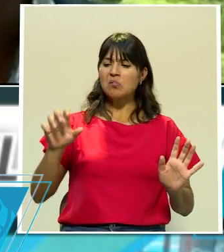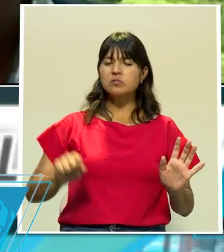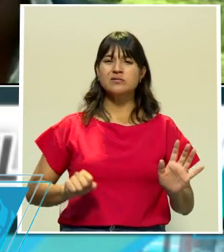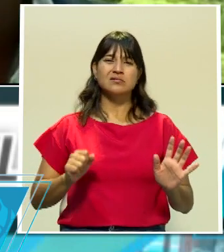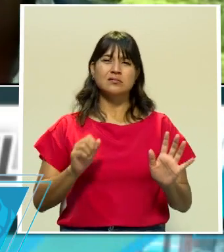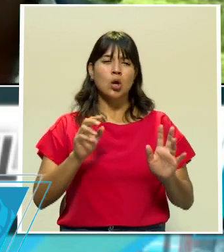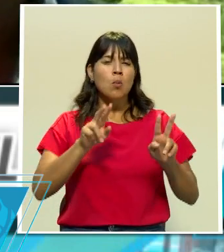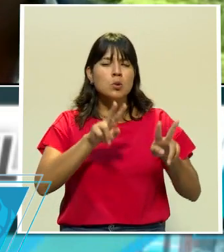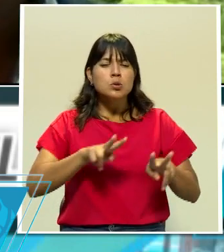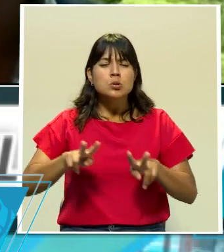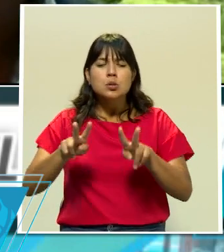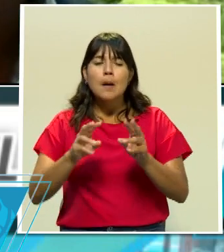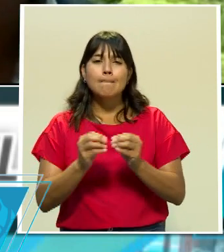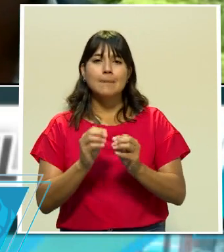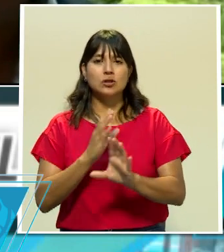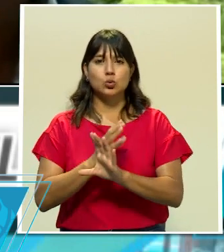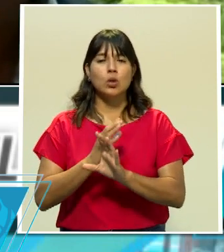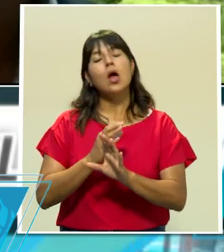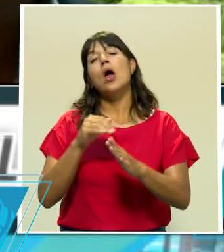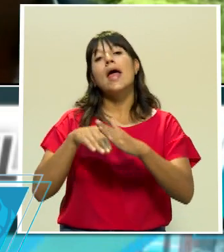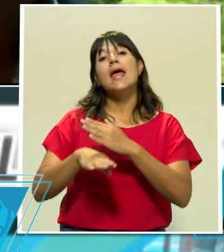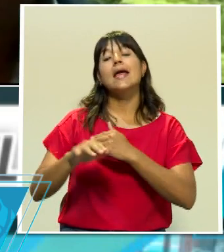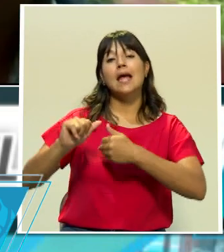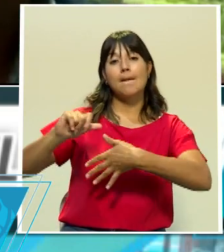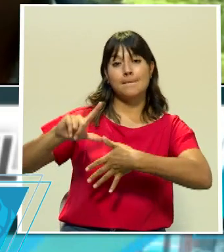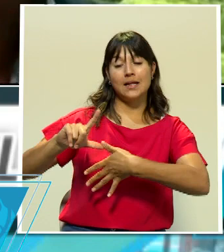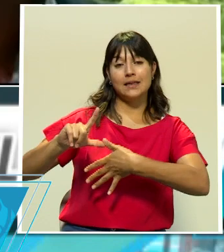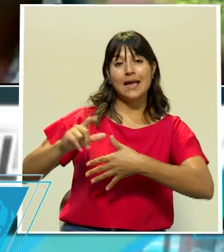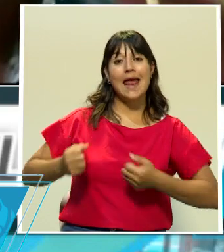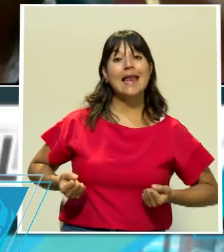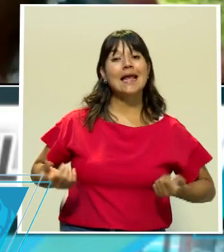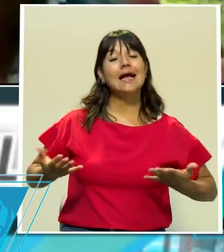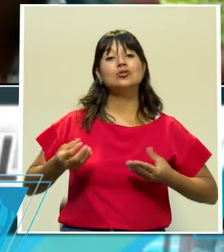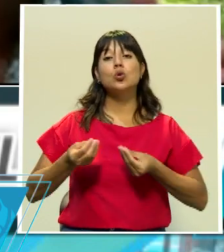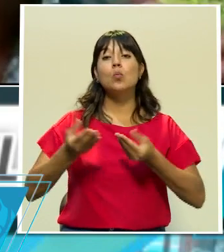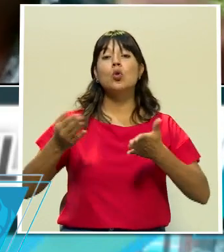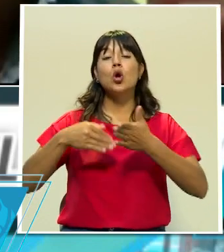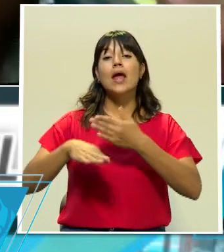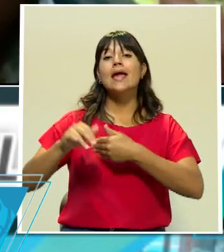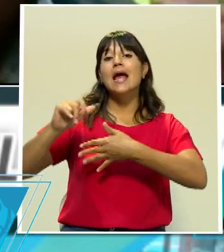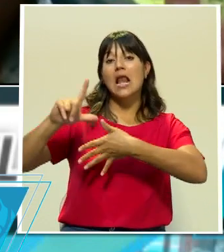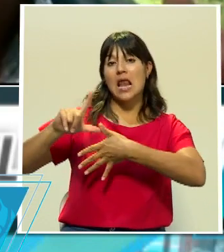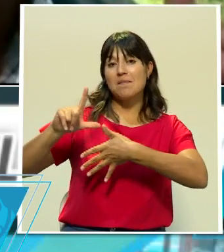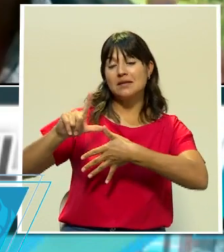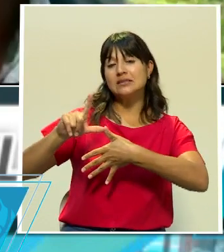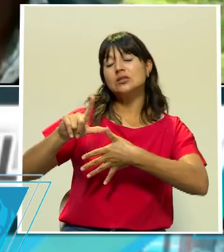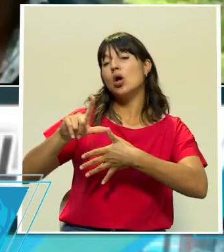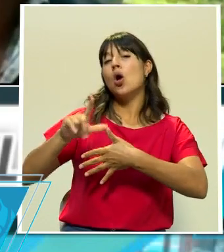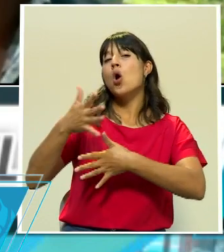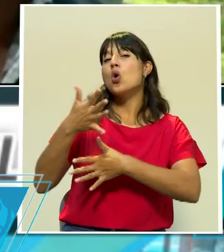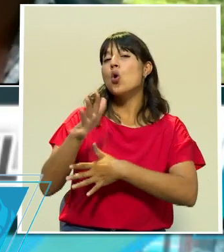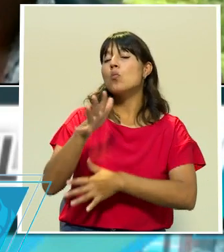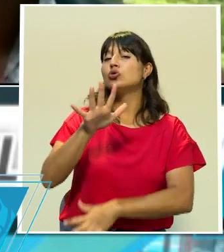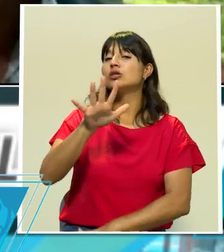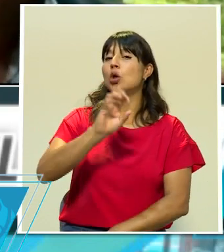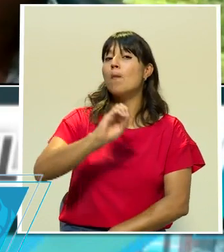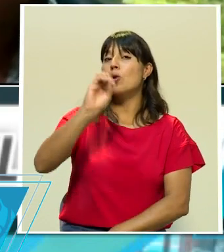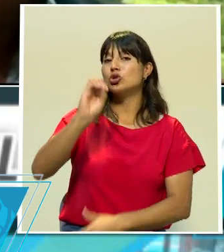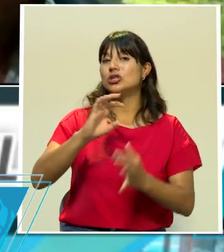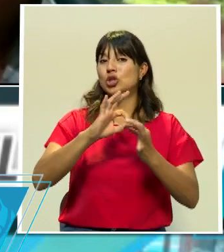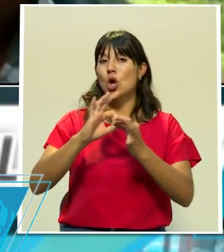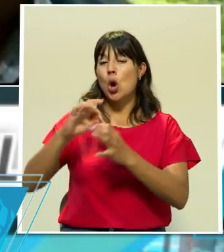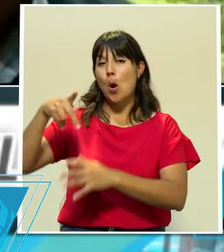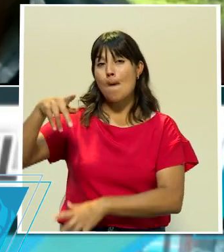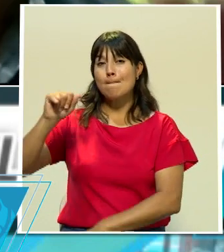el 5% que el gasto público ineficiente equivale al menos al 5% del Producto Interno